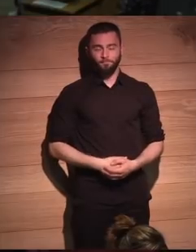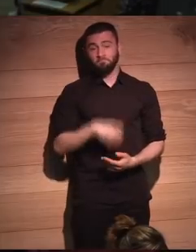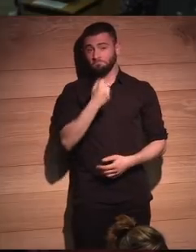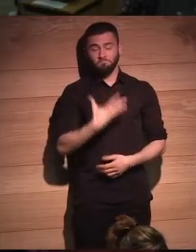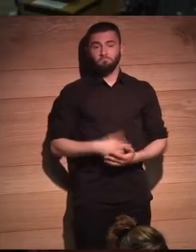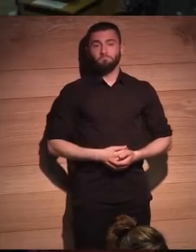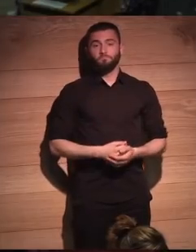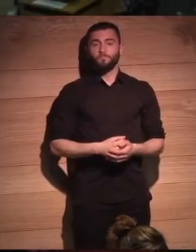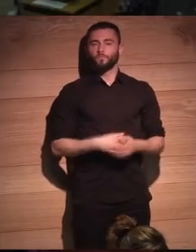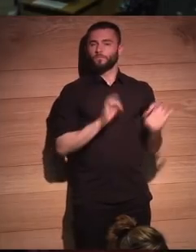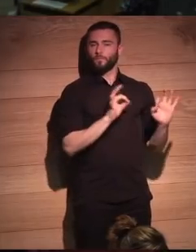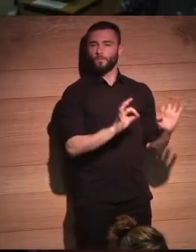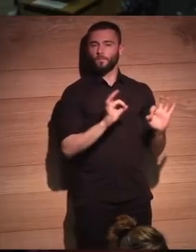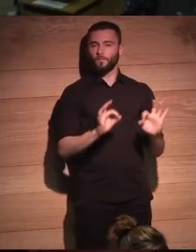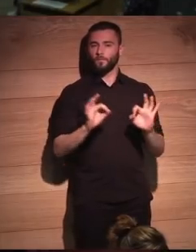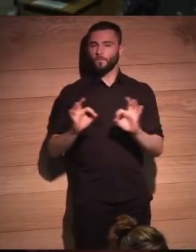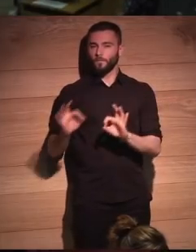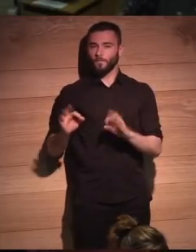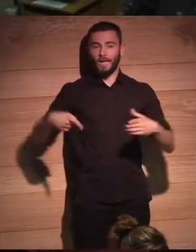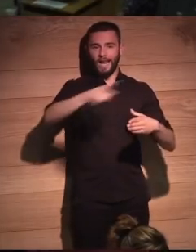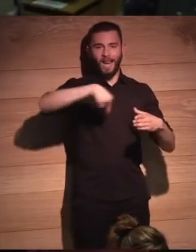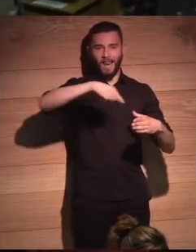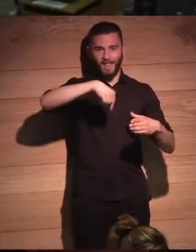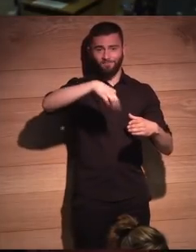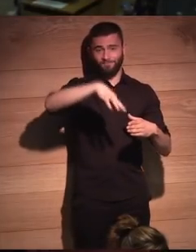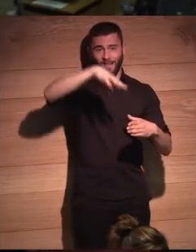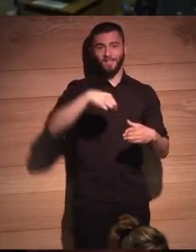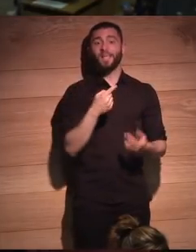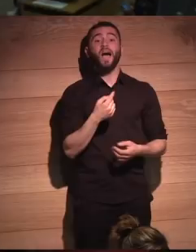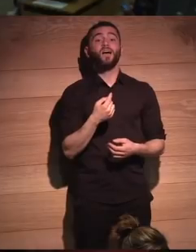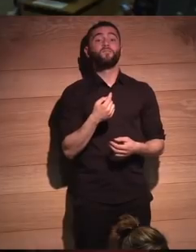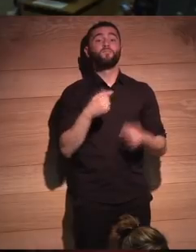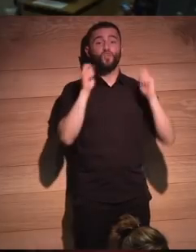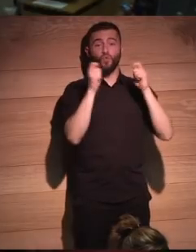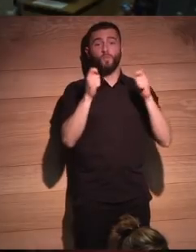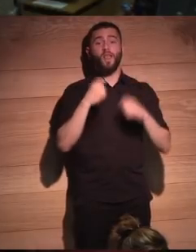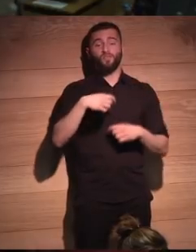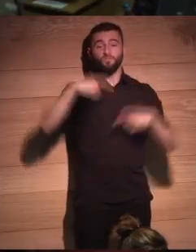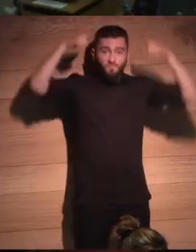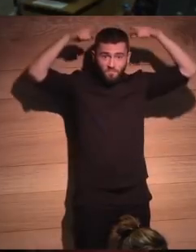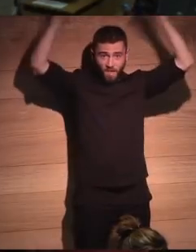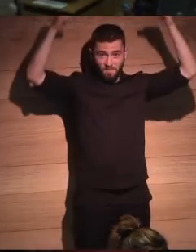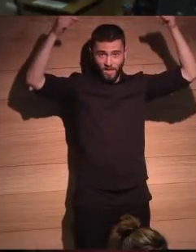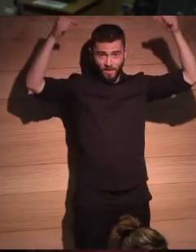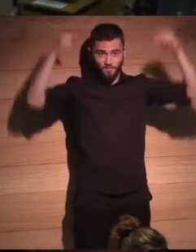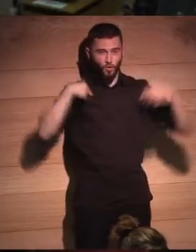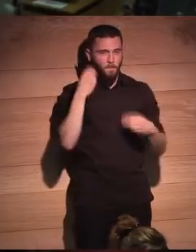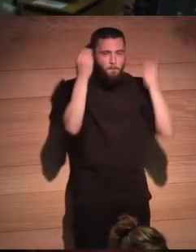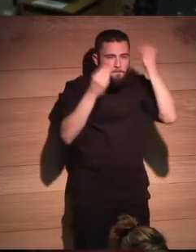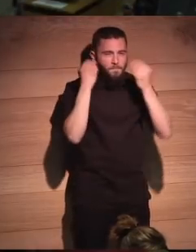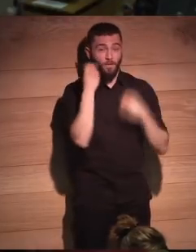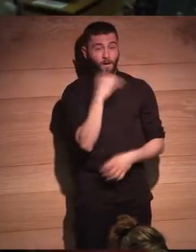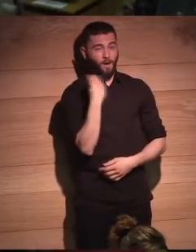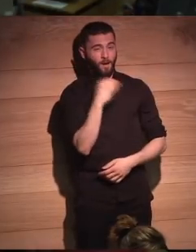bueno, pues vamos a ir preparando la tarta de cumpleaños de Batman, que intuyo que será helada como